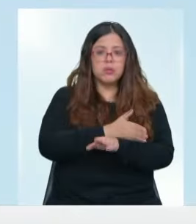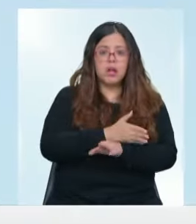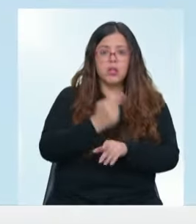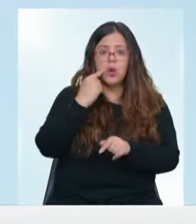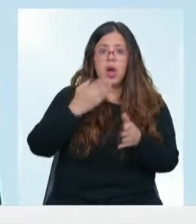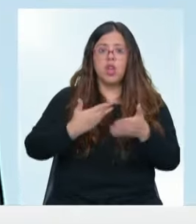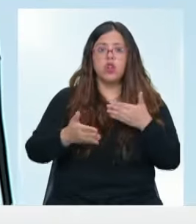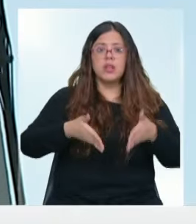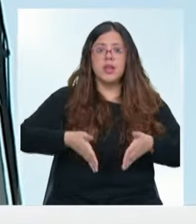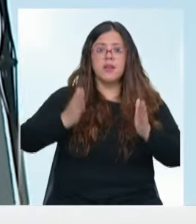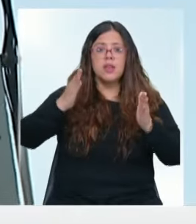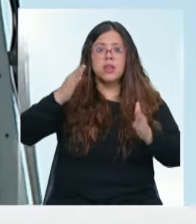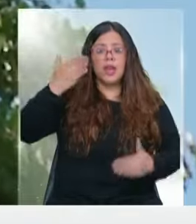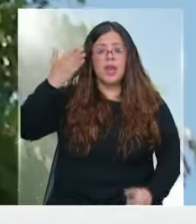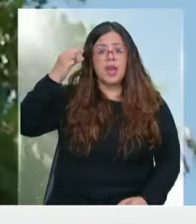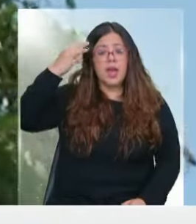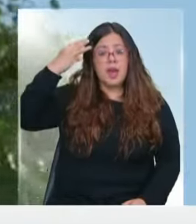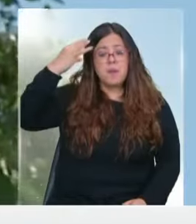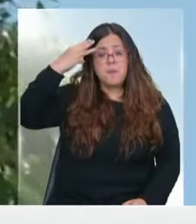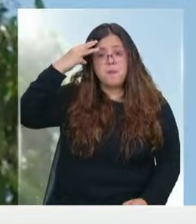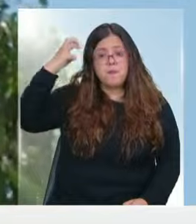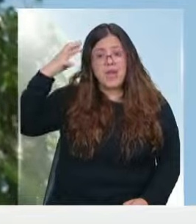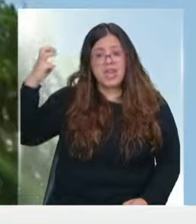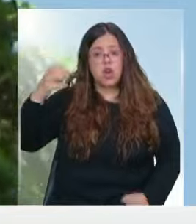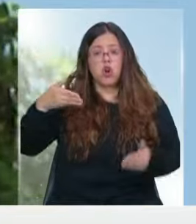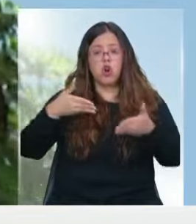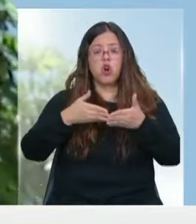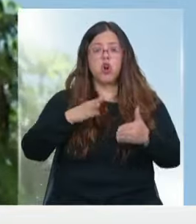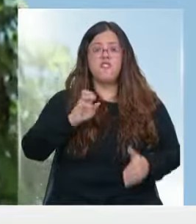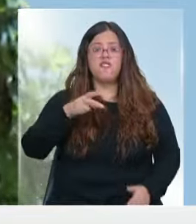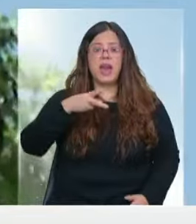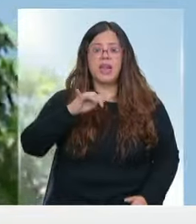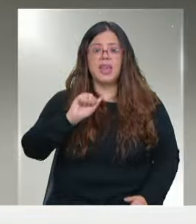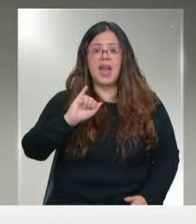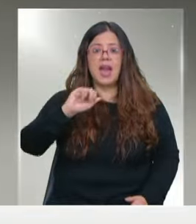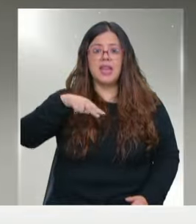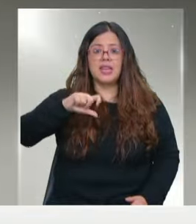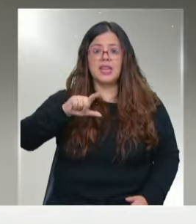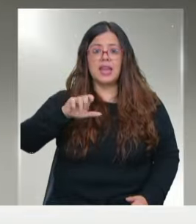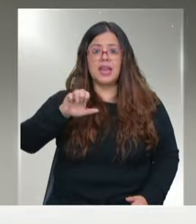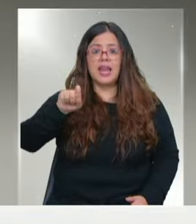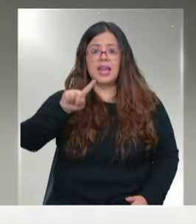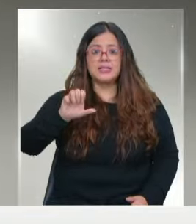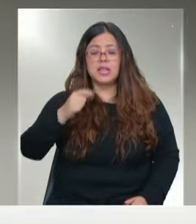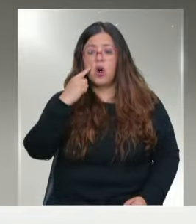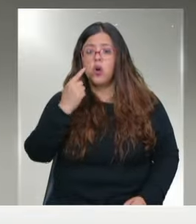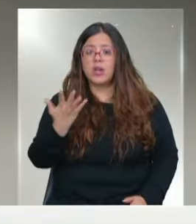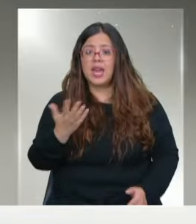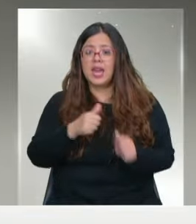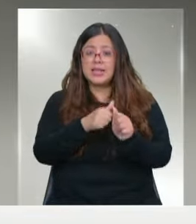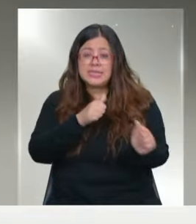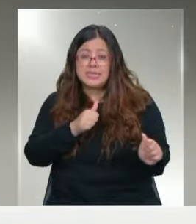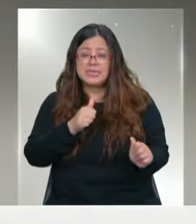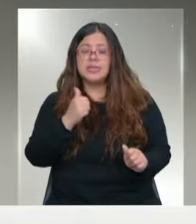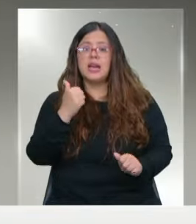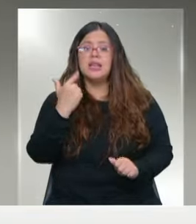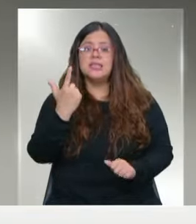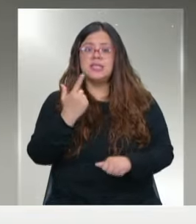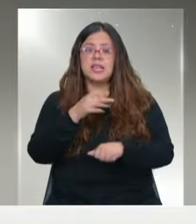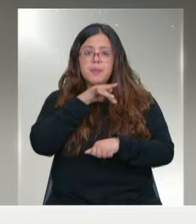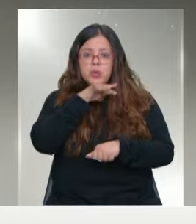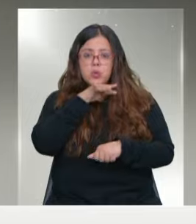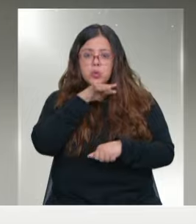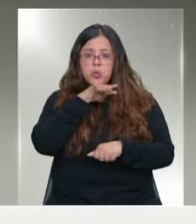ocurrió en Avenida México con Bahía Inglesa, es decir, a una distancia aproximada de 7 minutos en auto. Las coincidencias en ambos